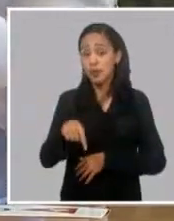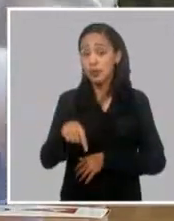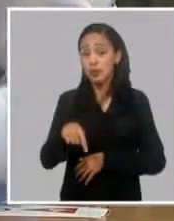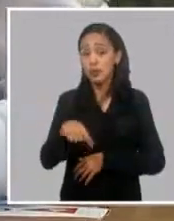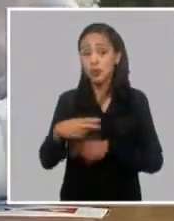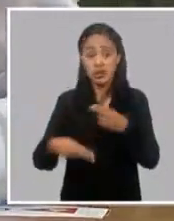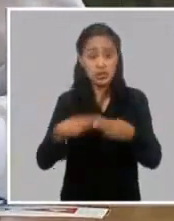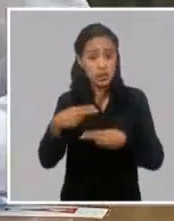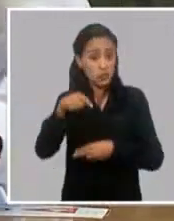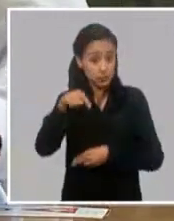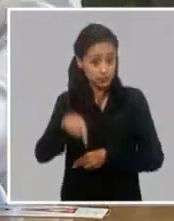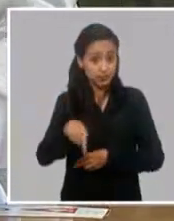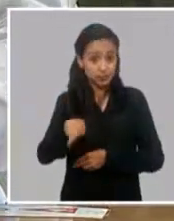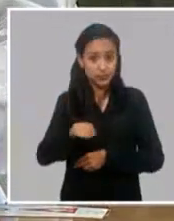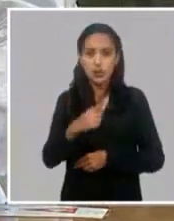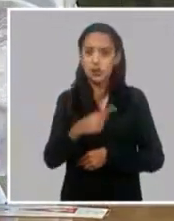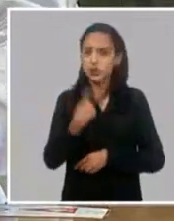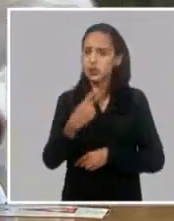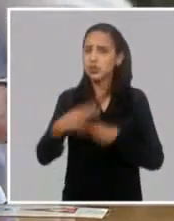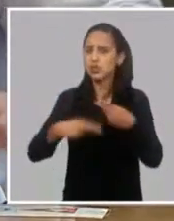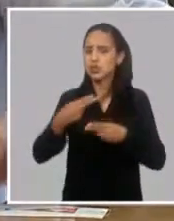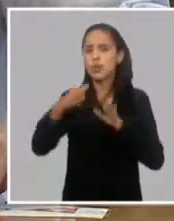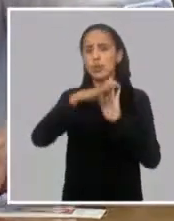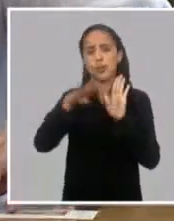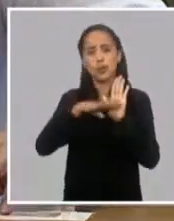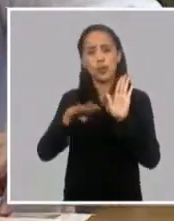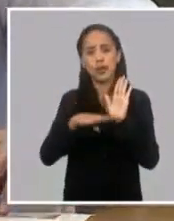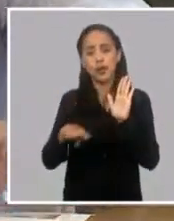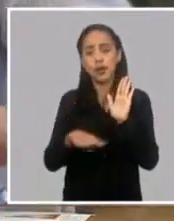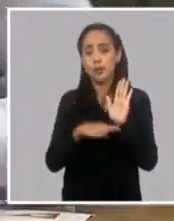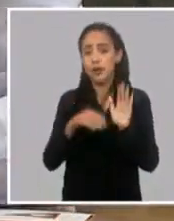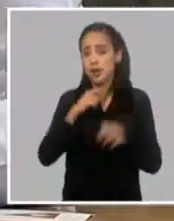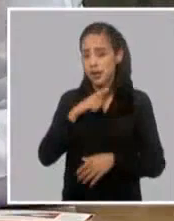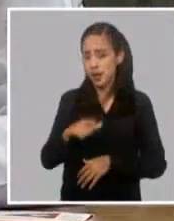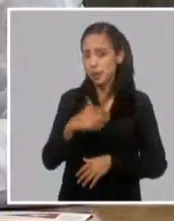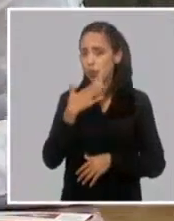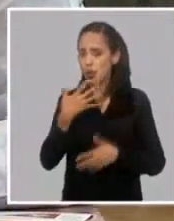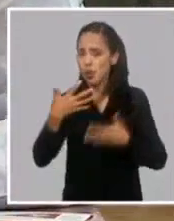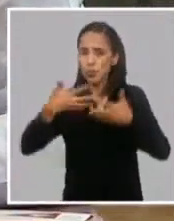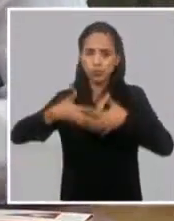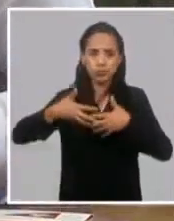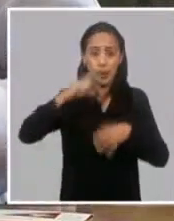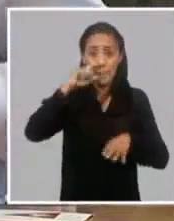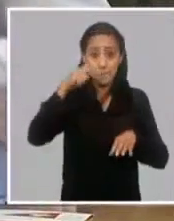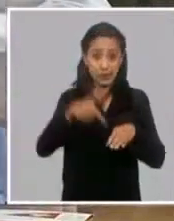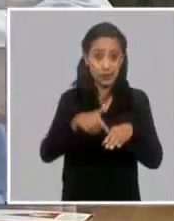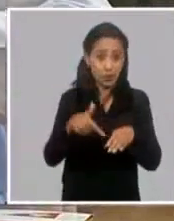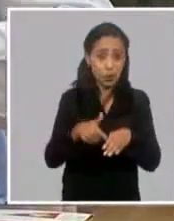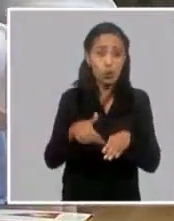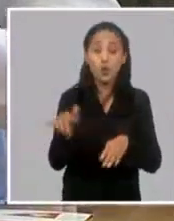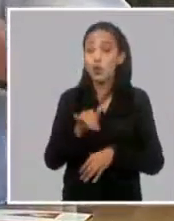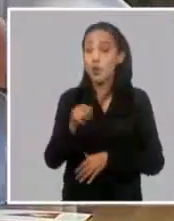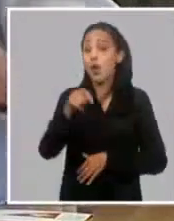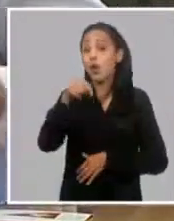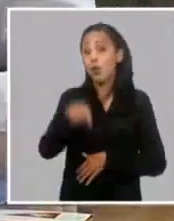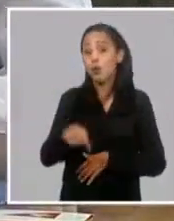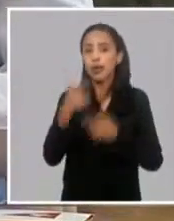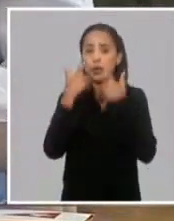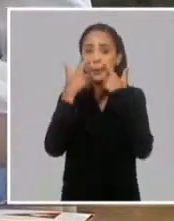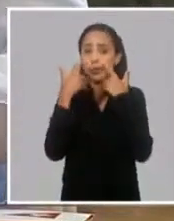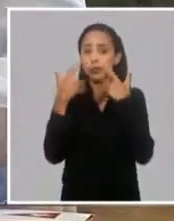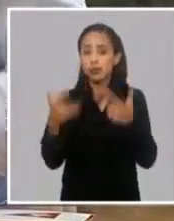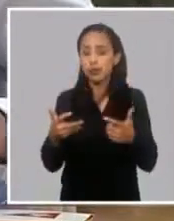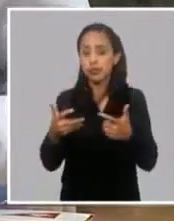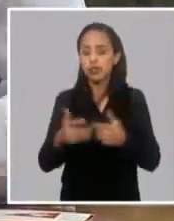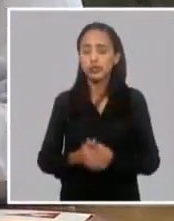desarrollamos programas de, por ejemplo, de extracción de petróleo, de producción de petrolera, y por lo tanto, hoy una parte importante o